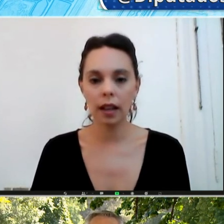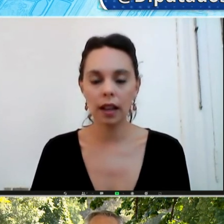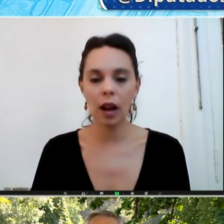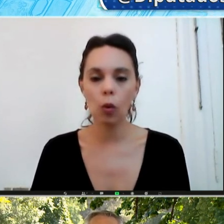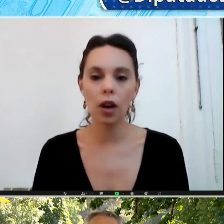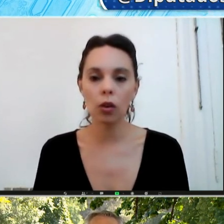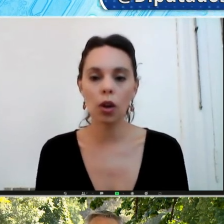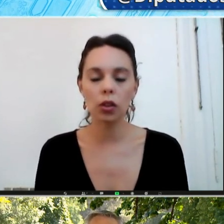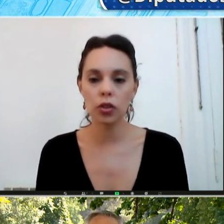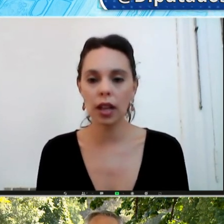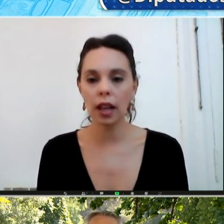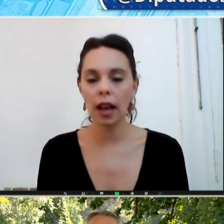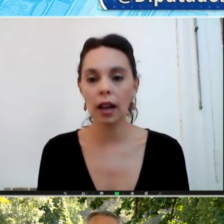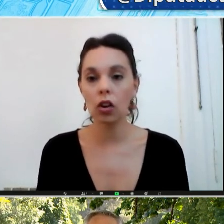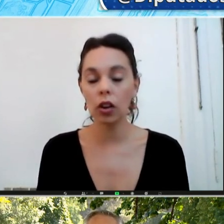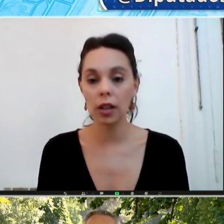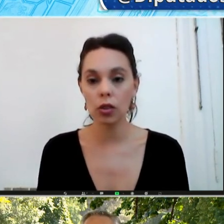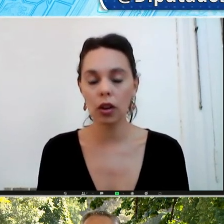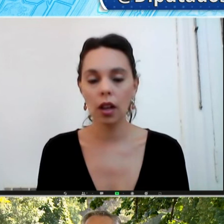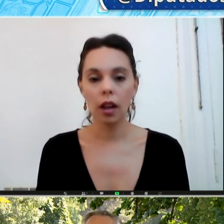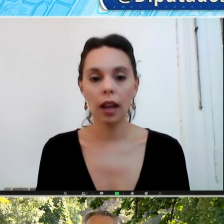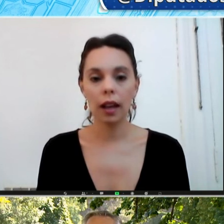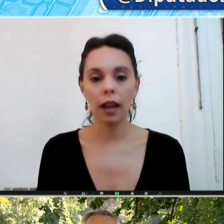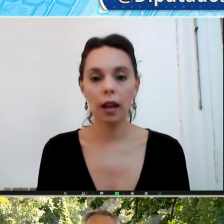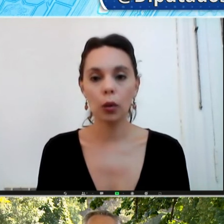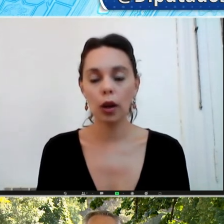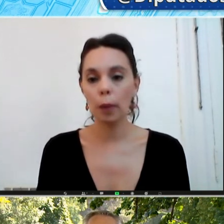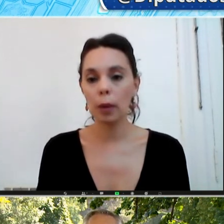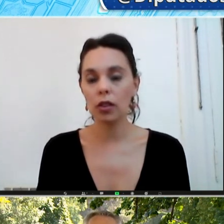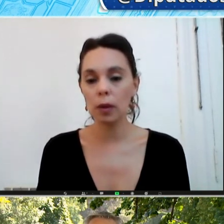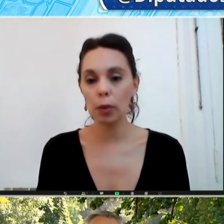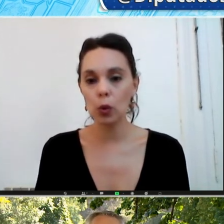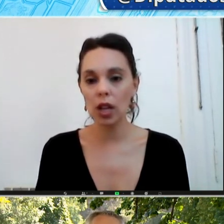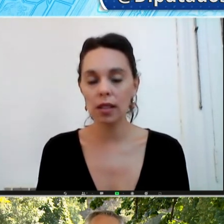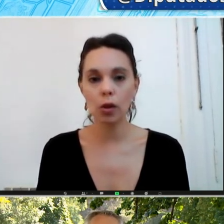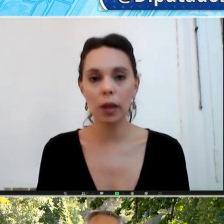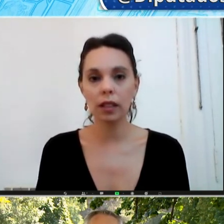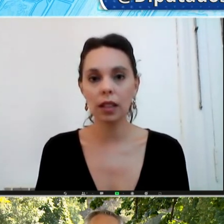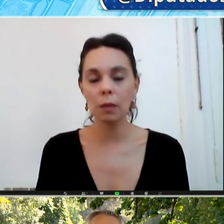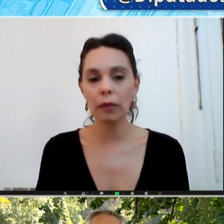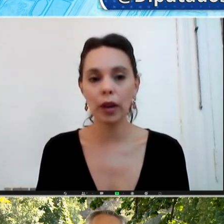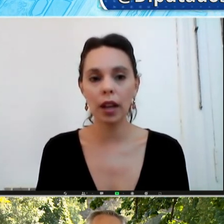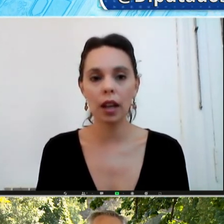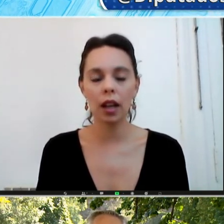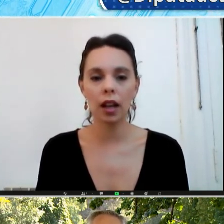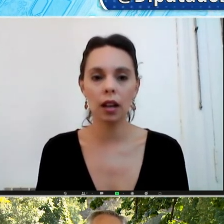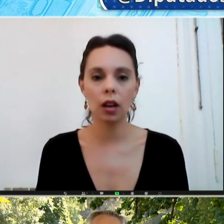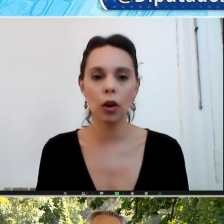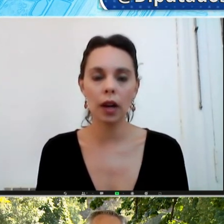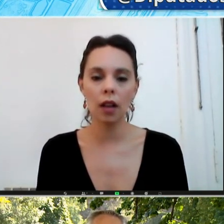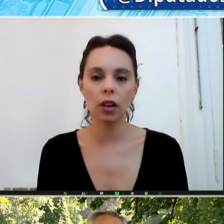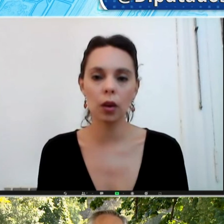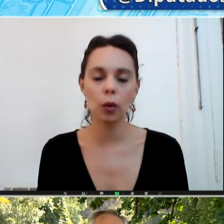ser el acuerdo cuando llegue al Congreso. Uno de los primeros en pronunciarse sobre este tema fue